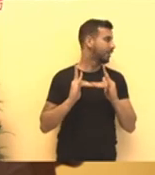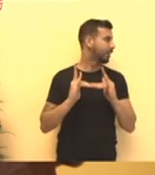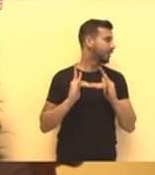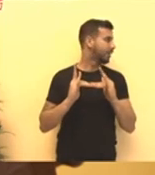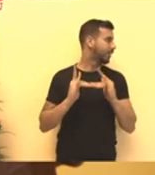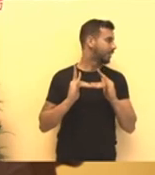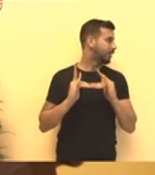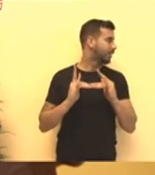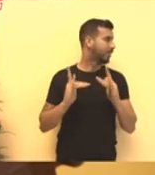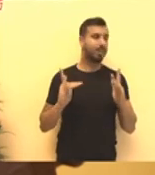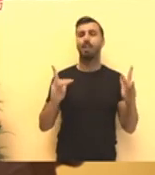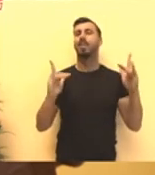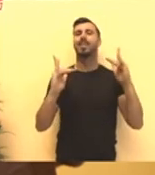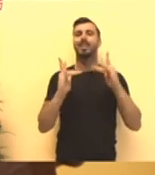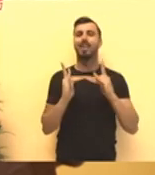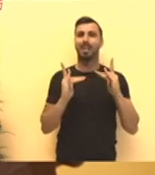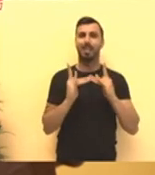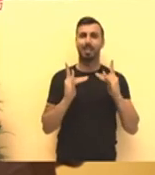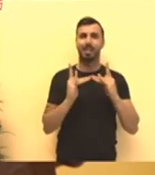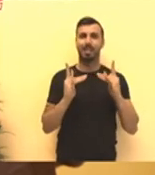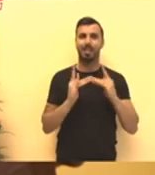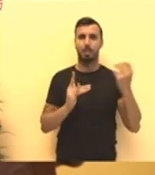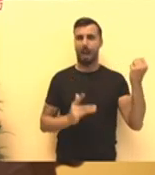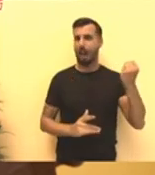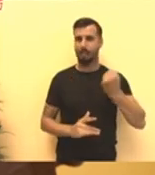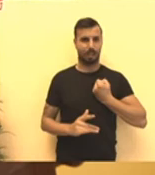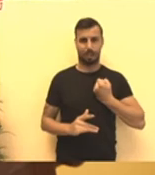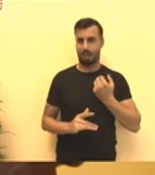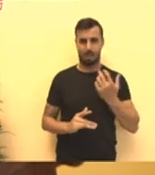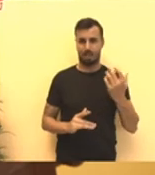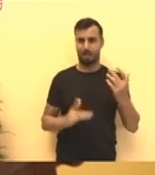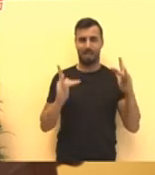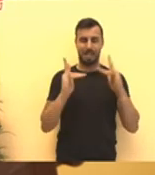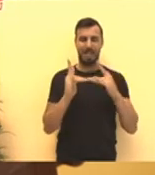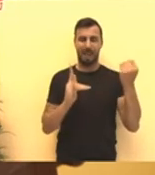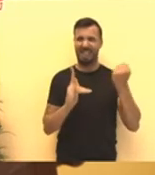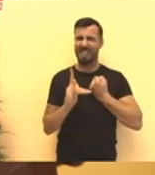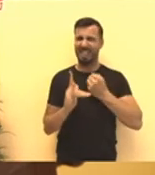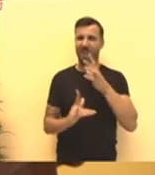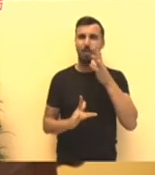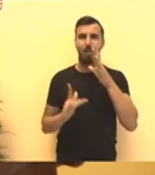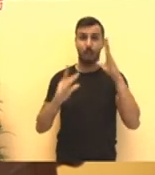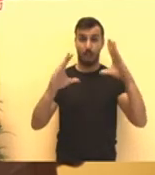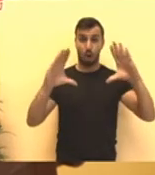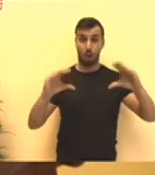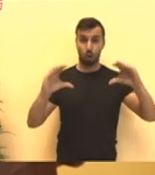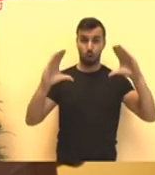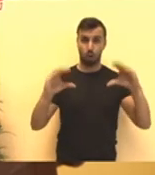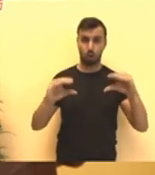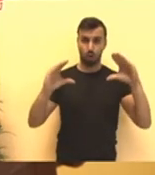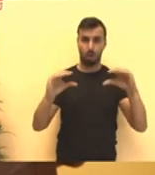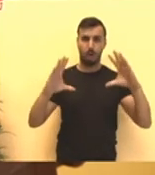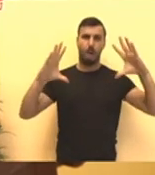mañana, Leti? No, era una cama asesina, era torturadora. ¿Por qué? Porque el colchón era